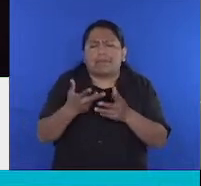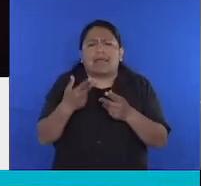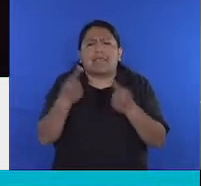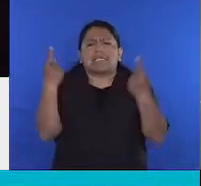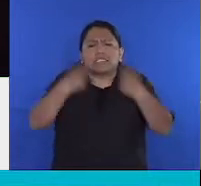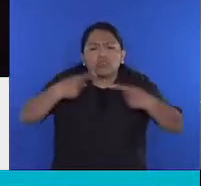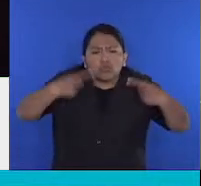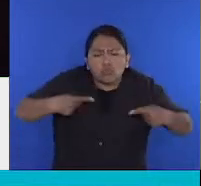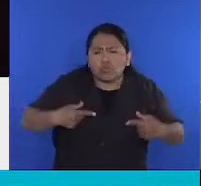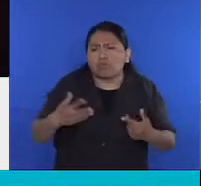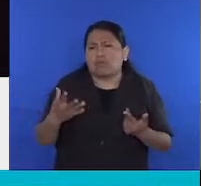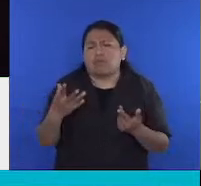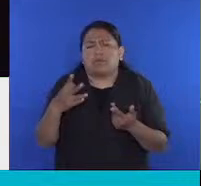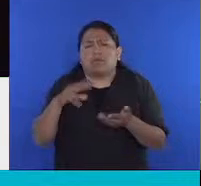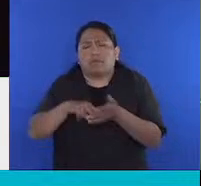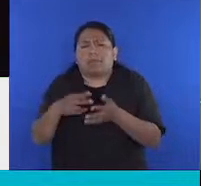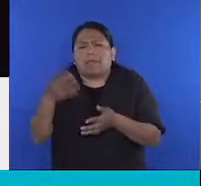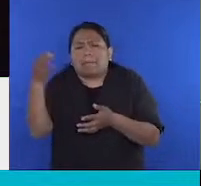especialidades médicas,